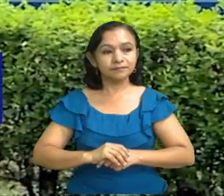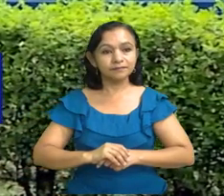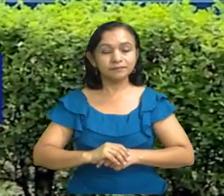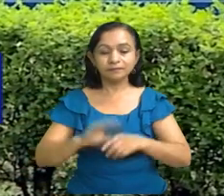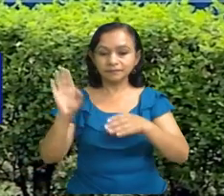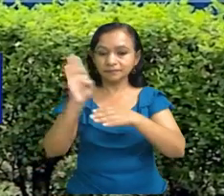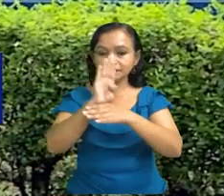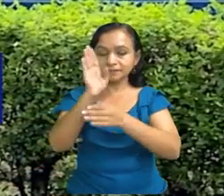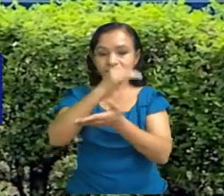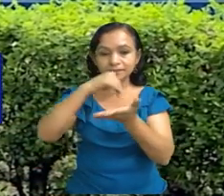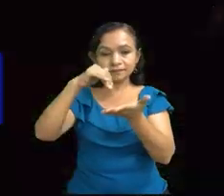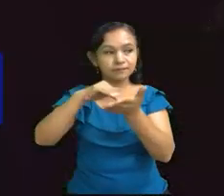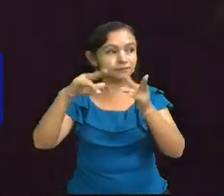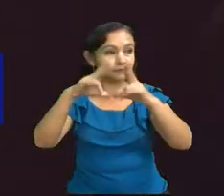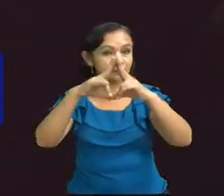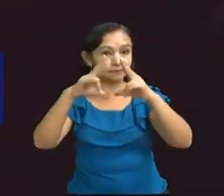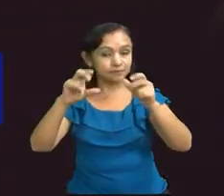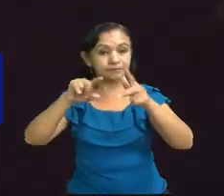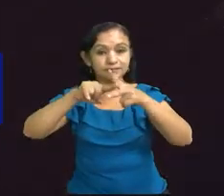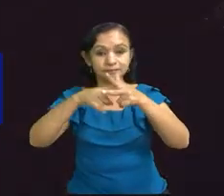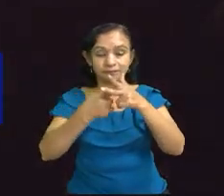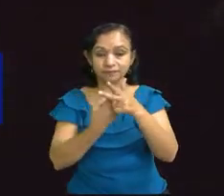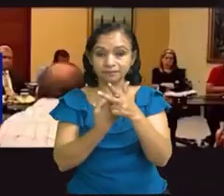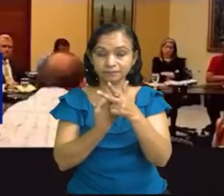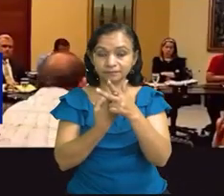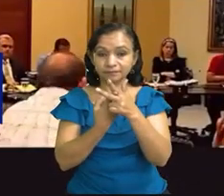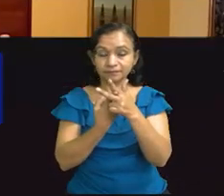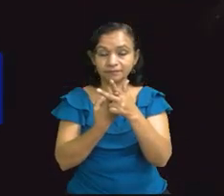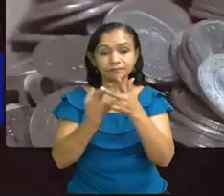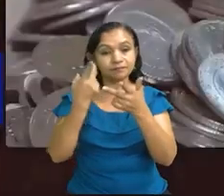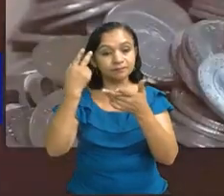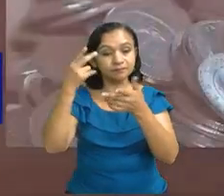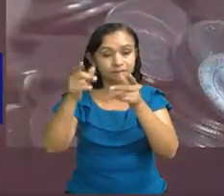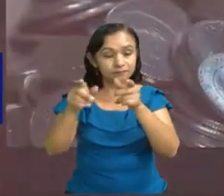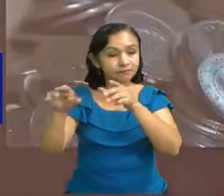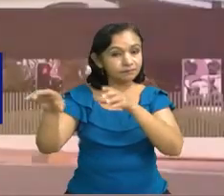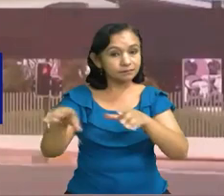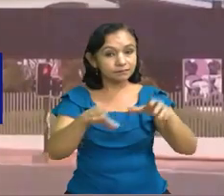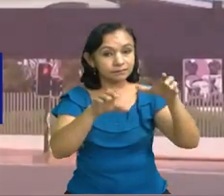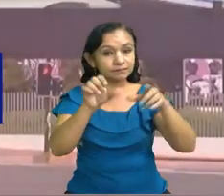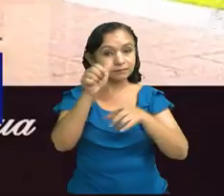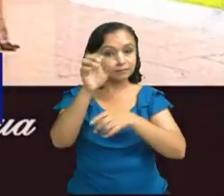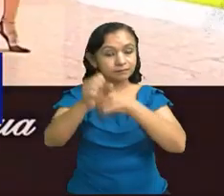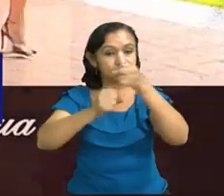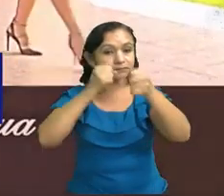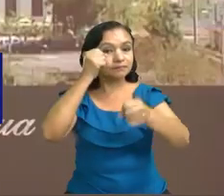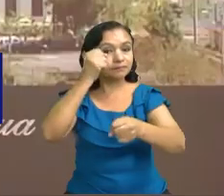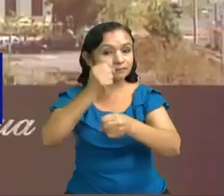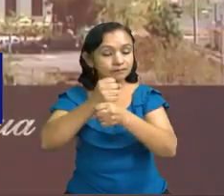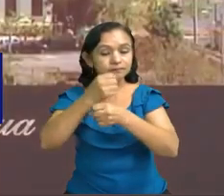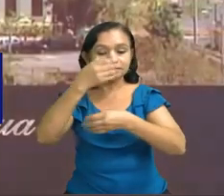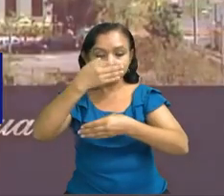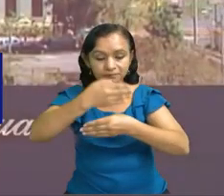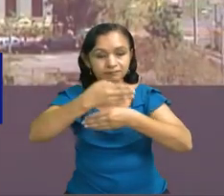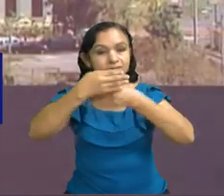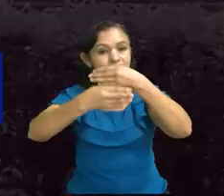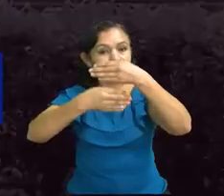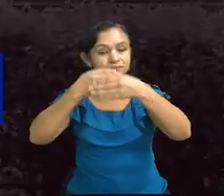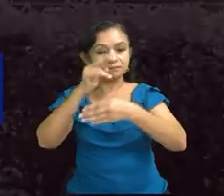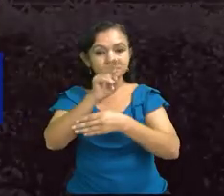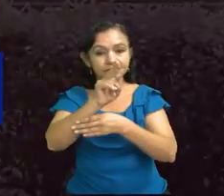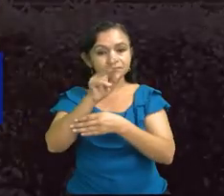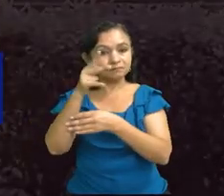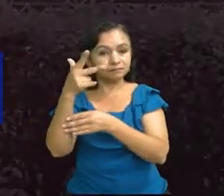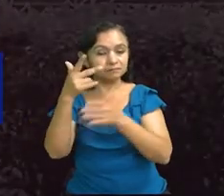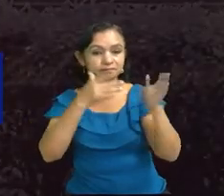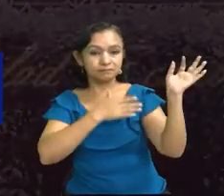Banco Central de Nicaragua iniciará actividades conmemorativas del 60 aniversario de su creación el 28